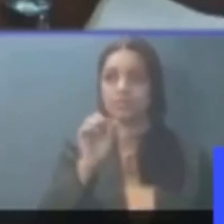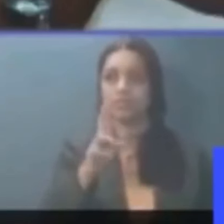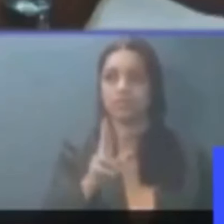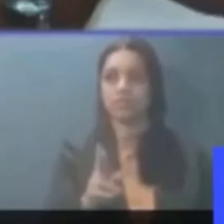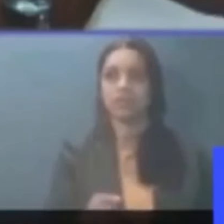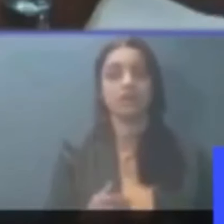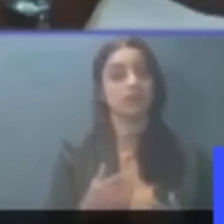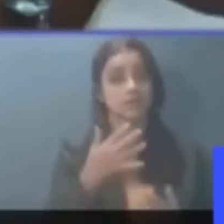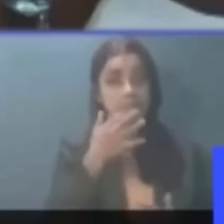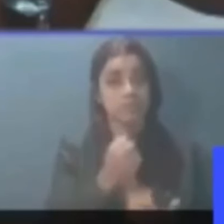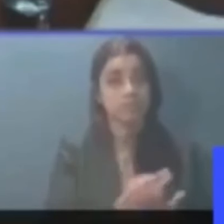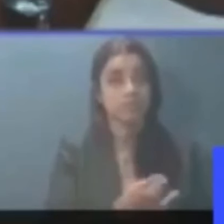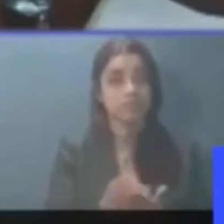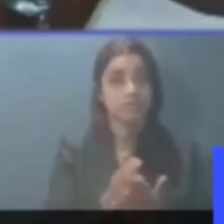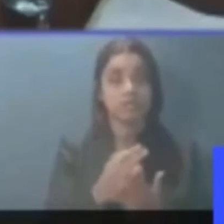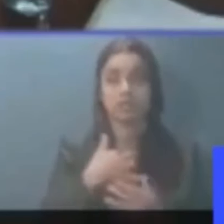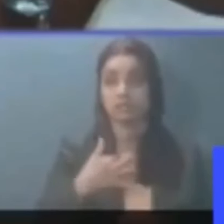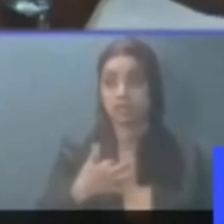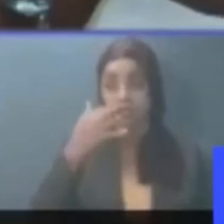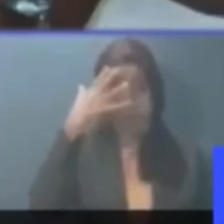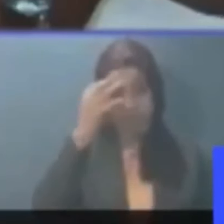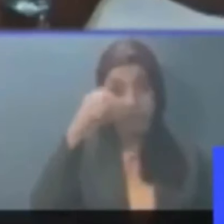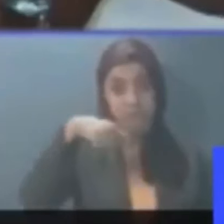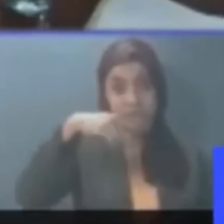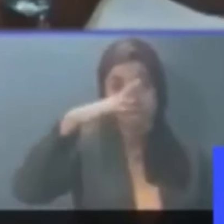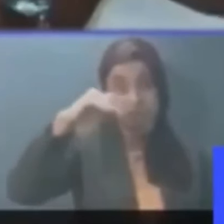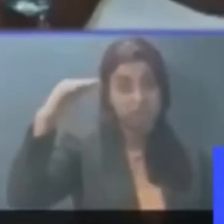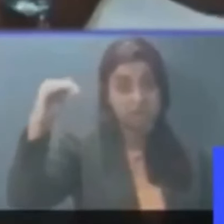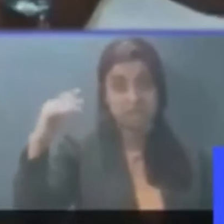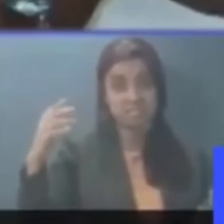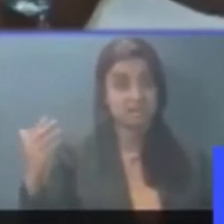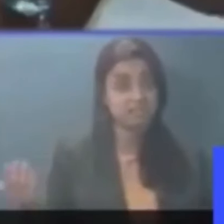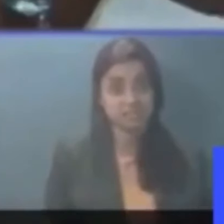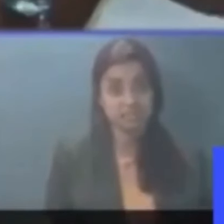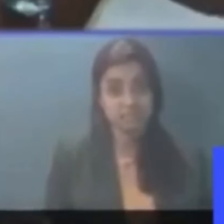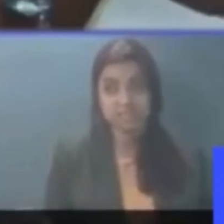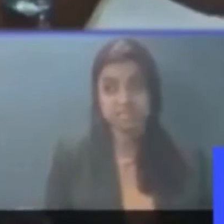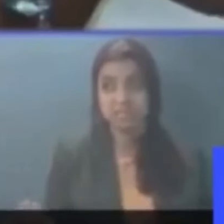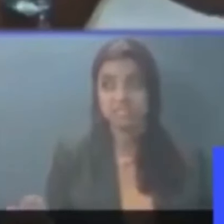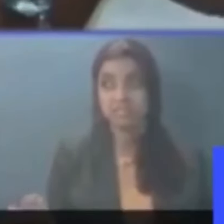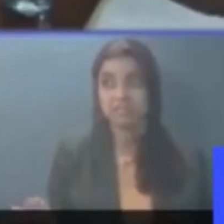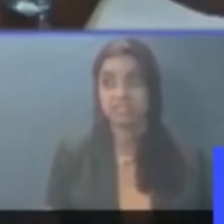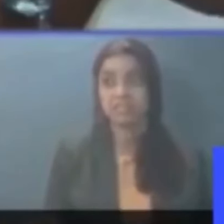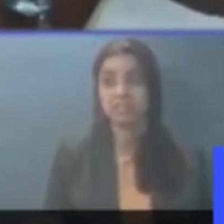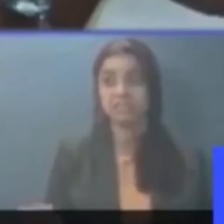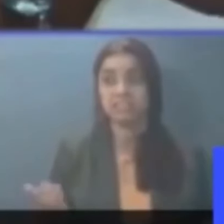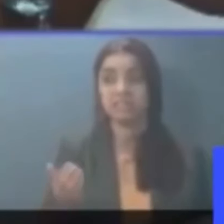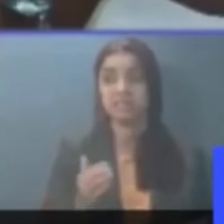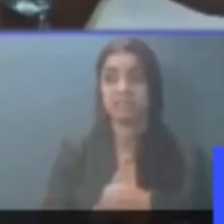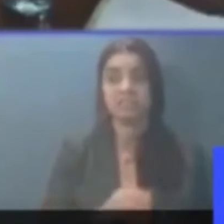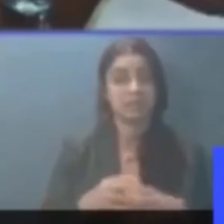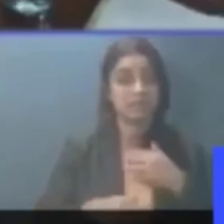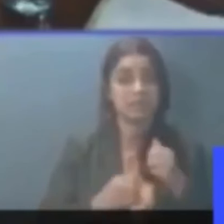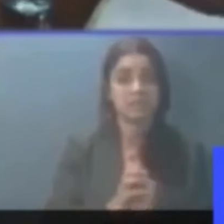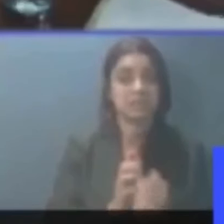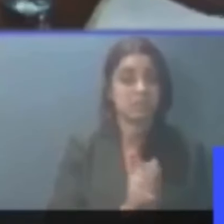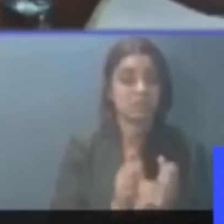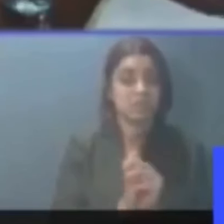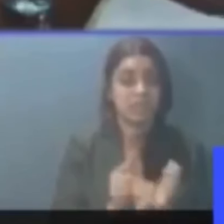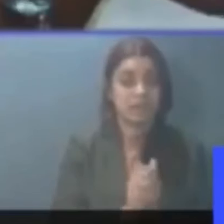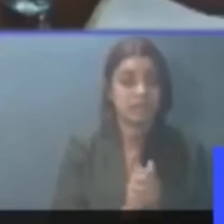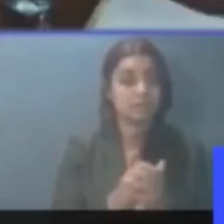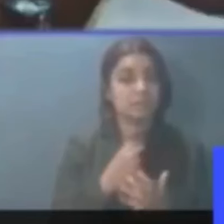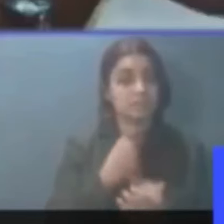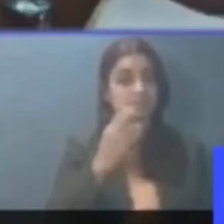Francamente, creo que si el país sigue así, nos vamos a ver envueltos en una vorágine muy